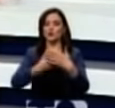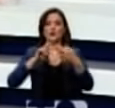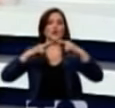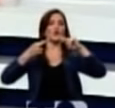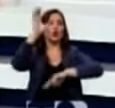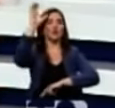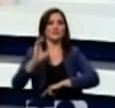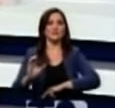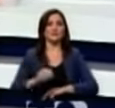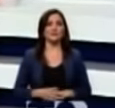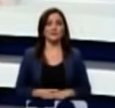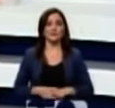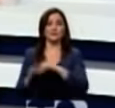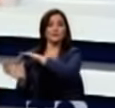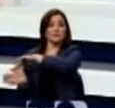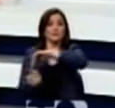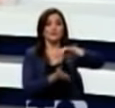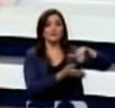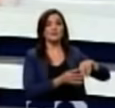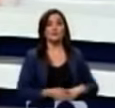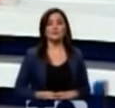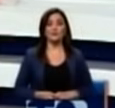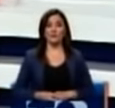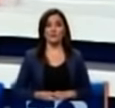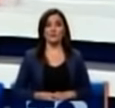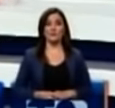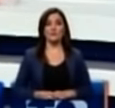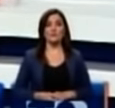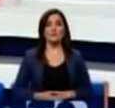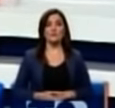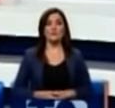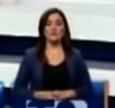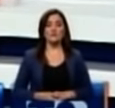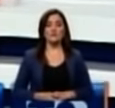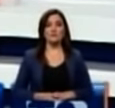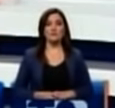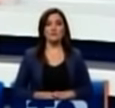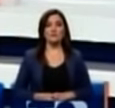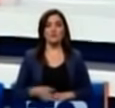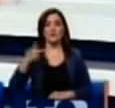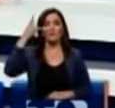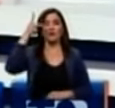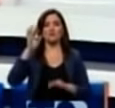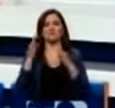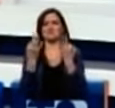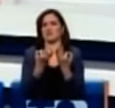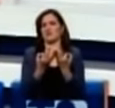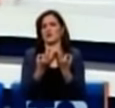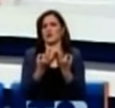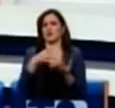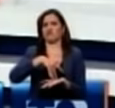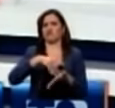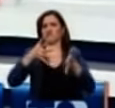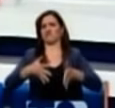región costera. En otro tema le contamos que quejas e indignación entre los padres de familia y también los estudiantes deja el